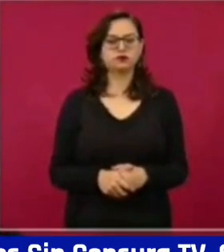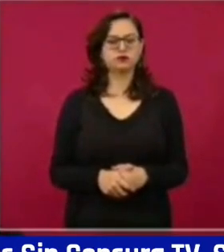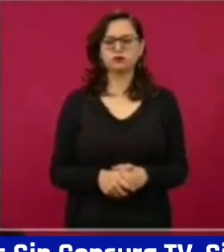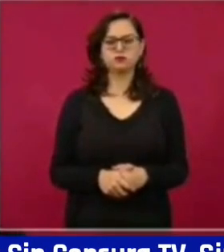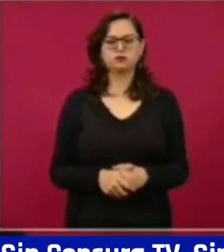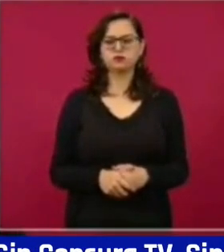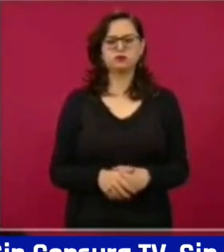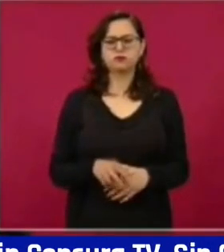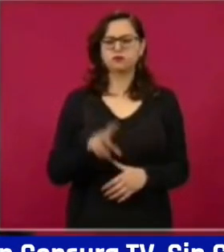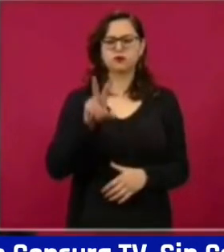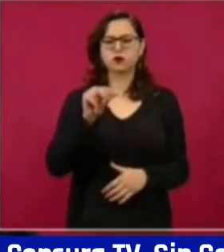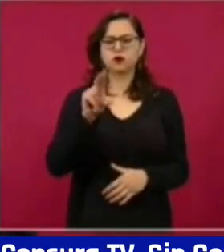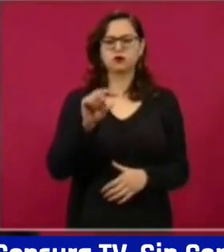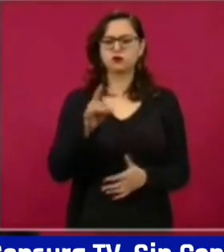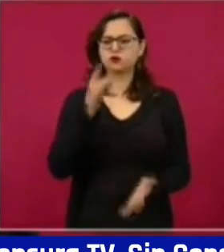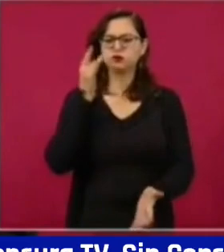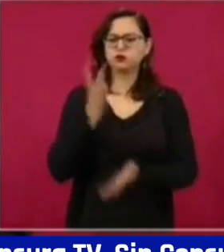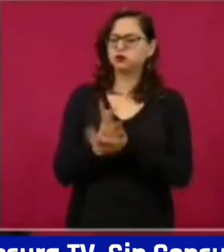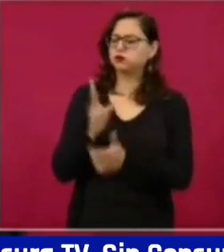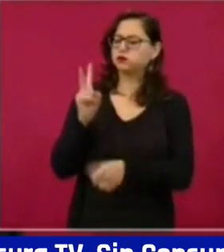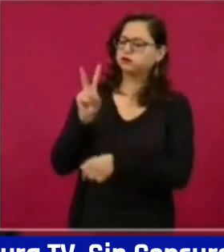supervisión de los tramos,